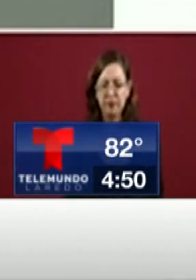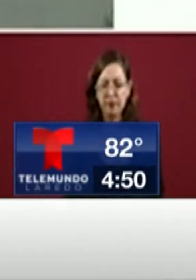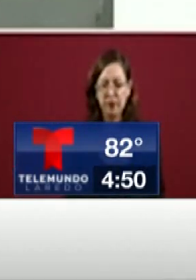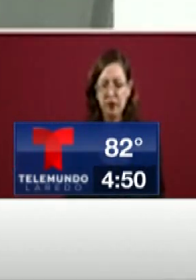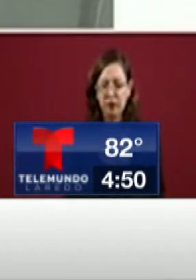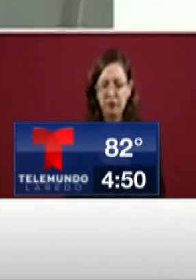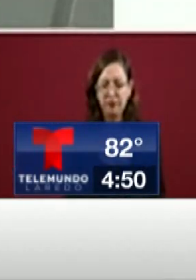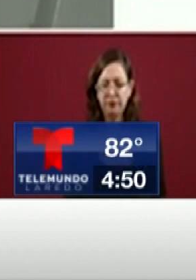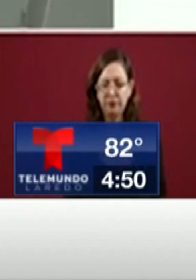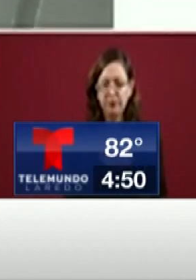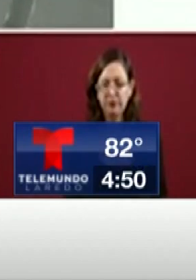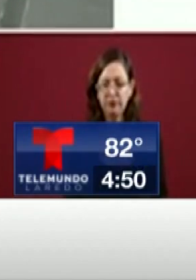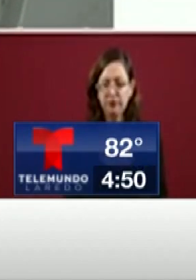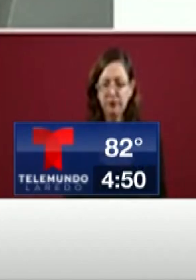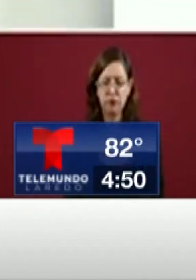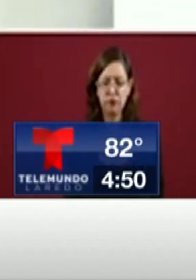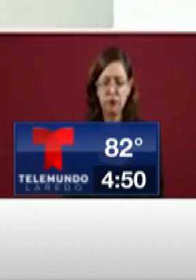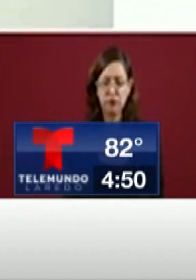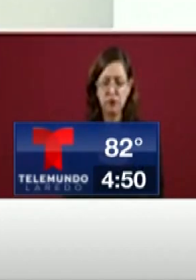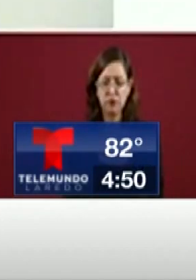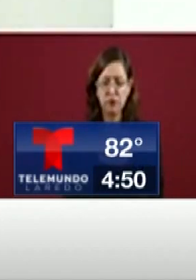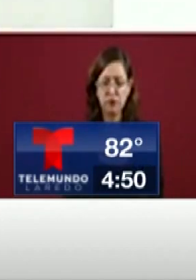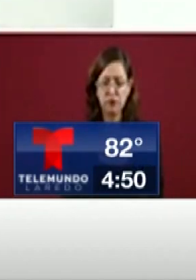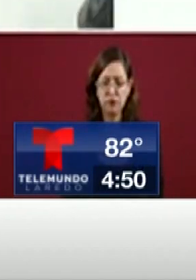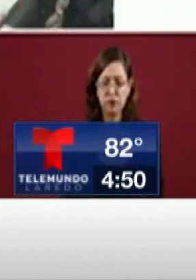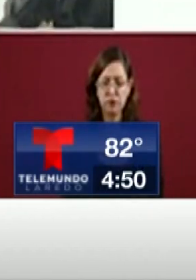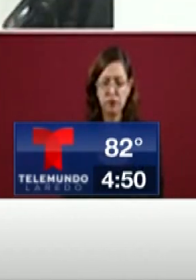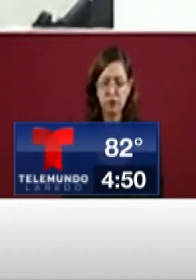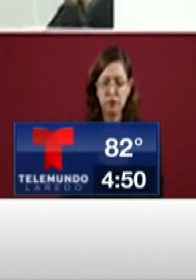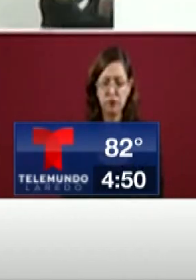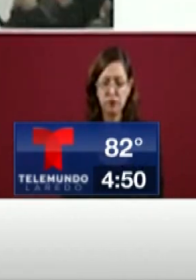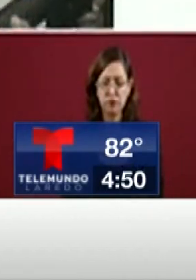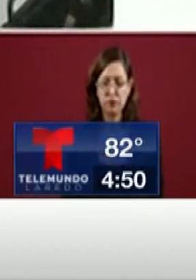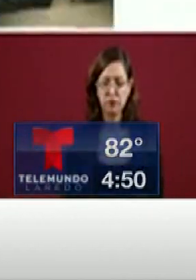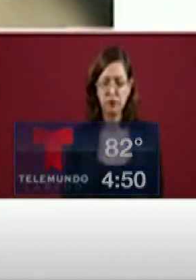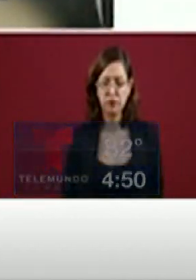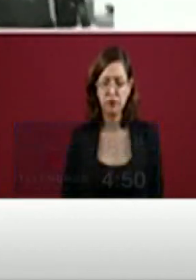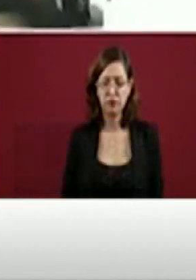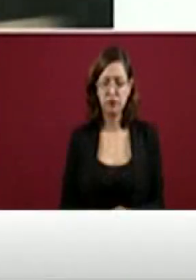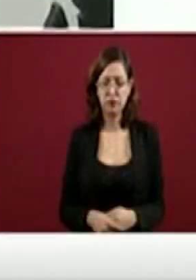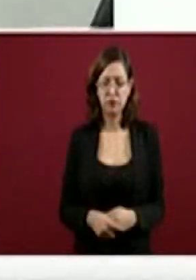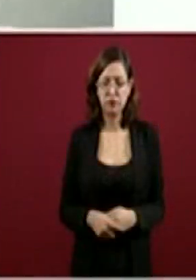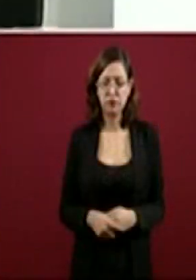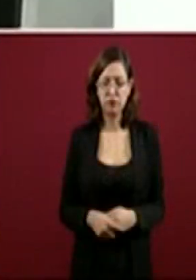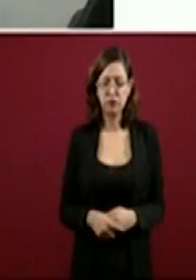algunas calles este operativo tiene lugar en vísperas del viaje a México del presidente de Estados Unidos